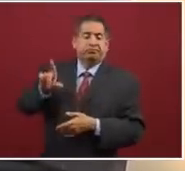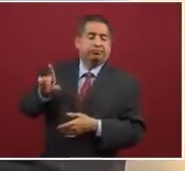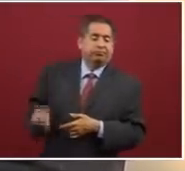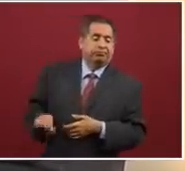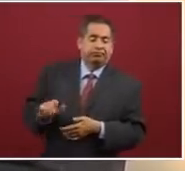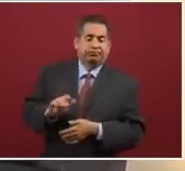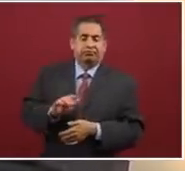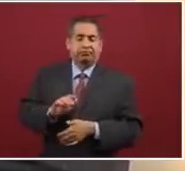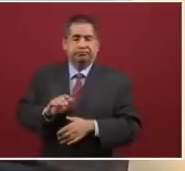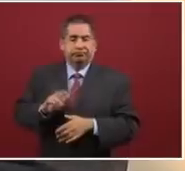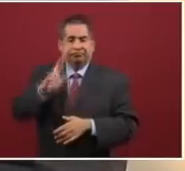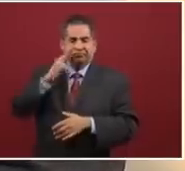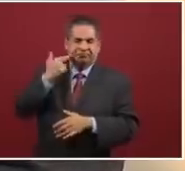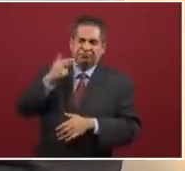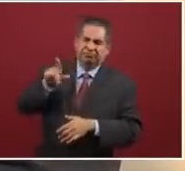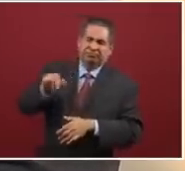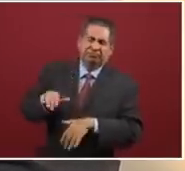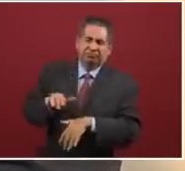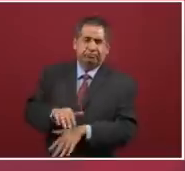¿sí? Racista,